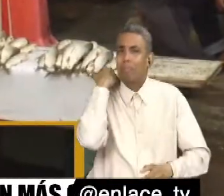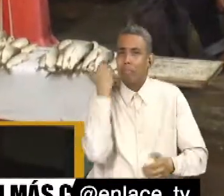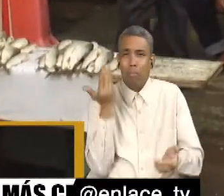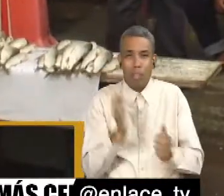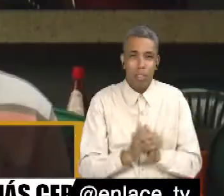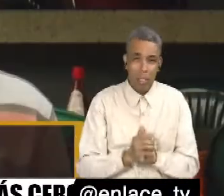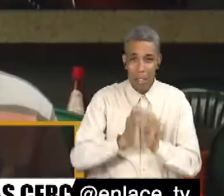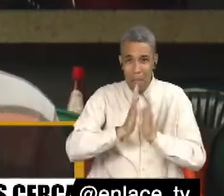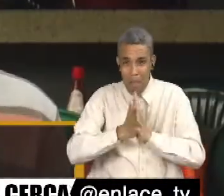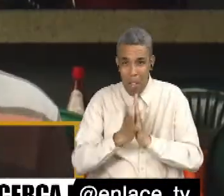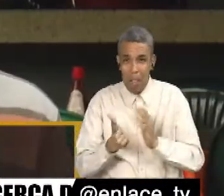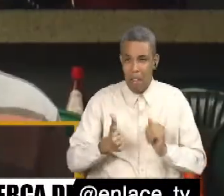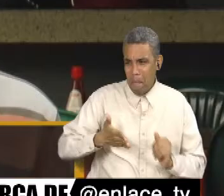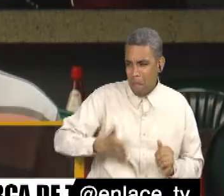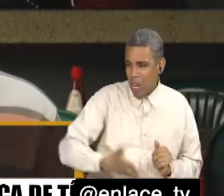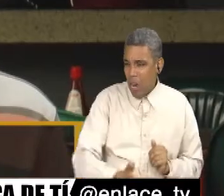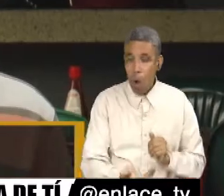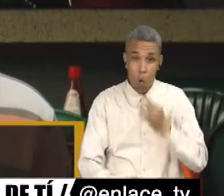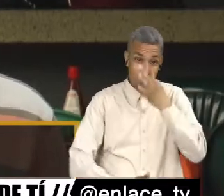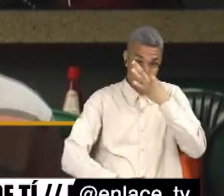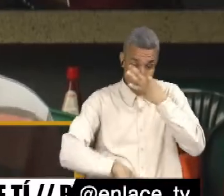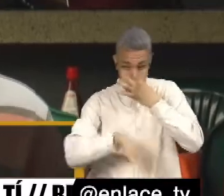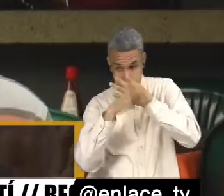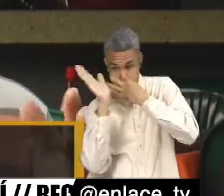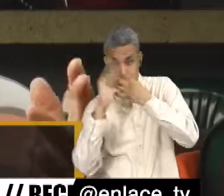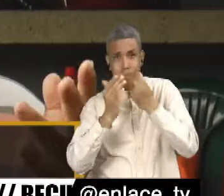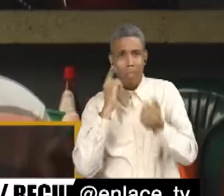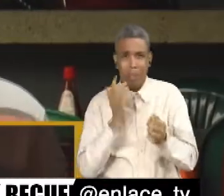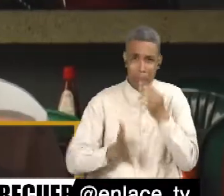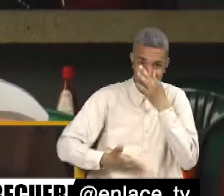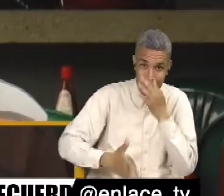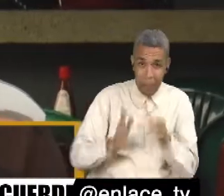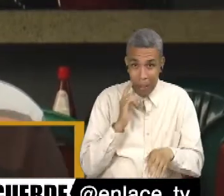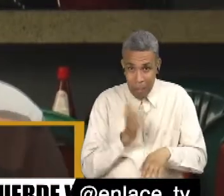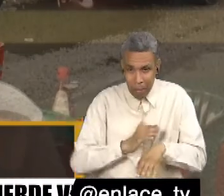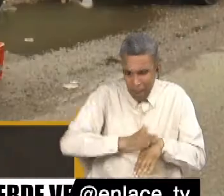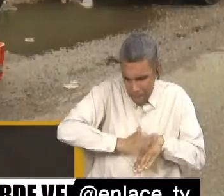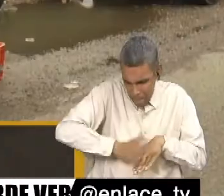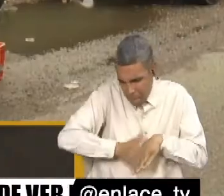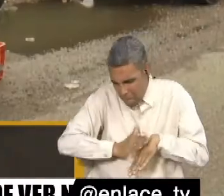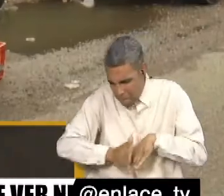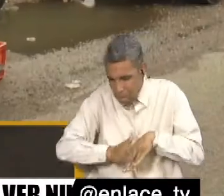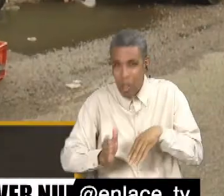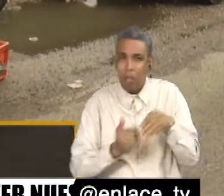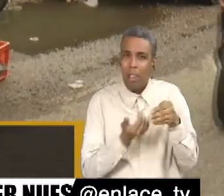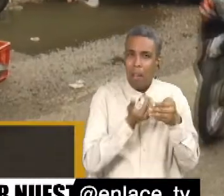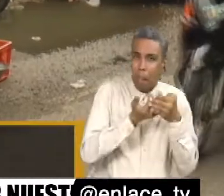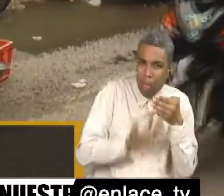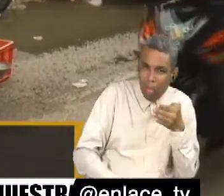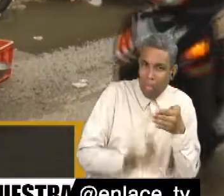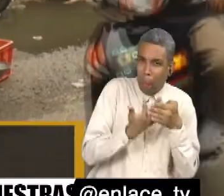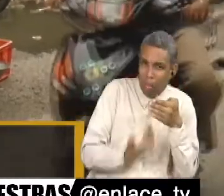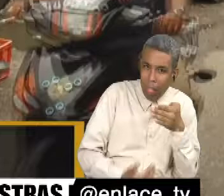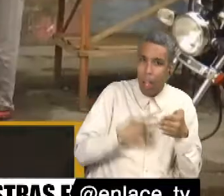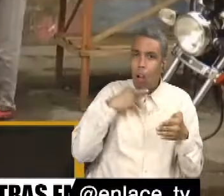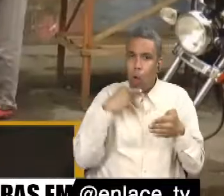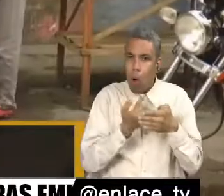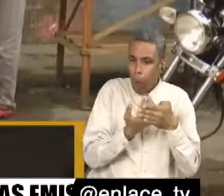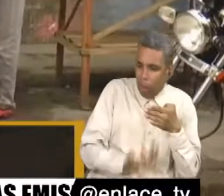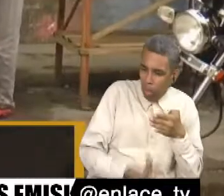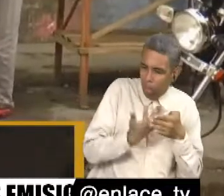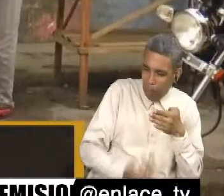comercio de pescado. Ahí sacan pescado, el arreglo del pescado, el aguasangre cae ahí. Sacan pescado